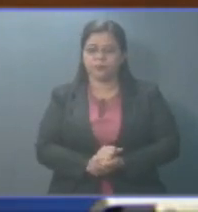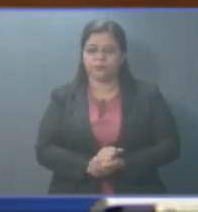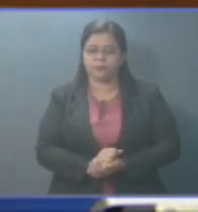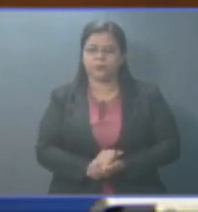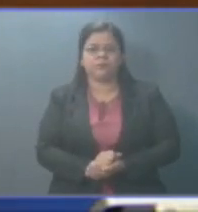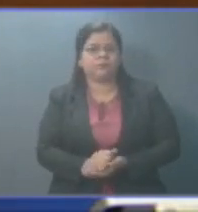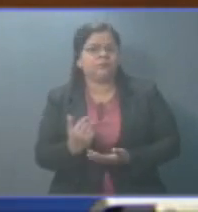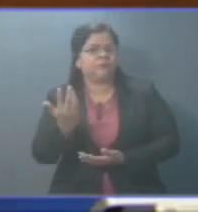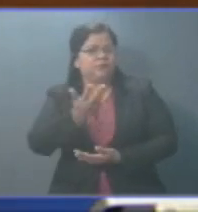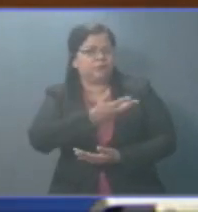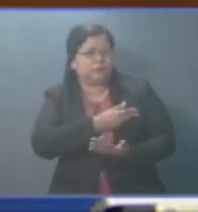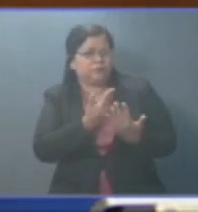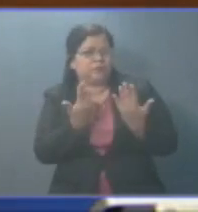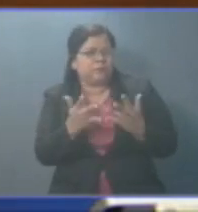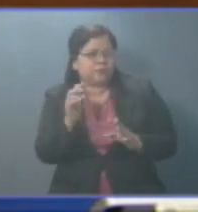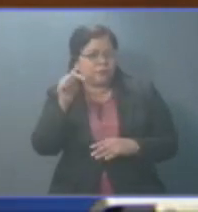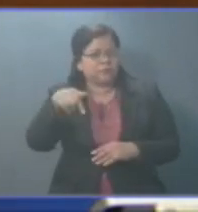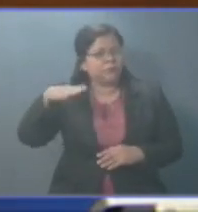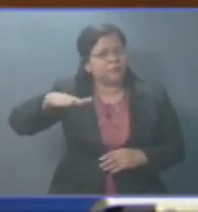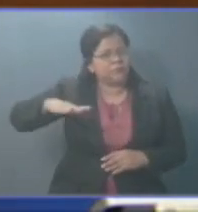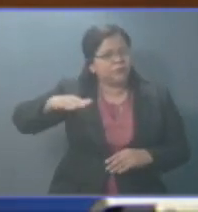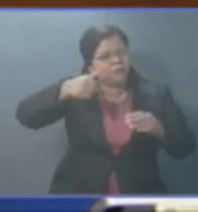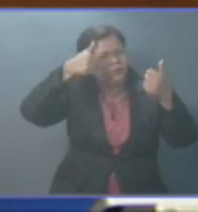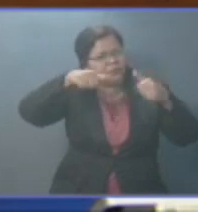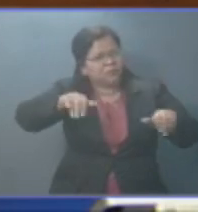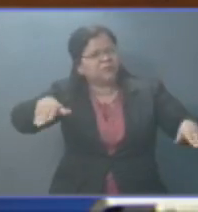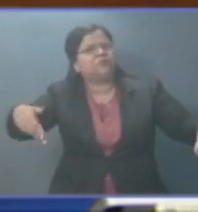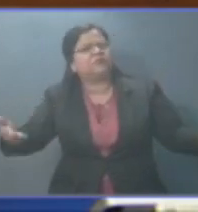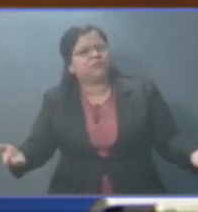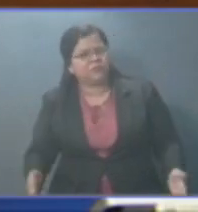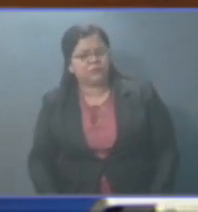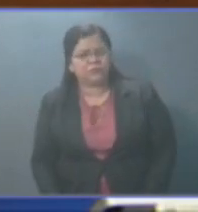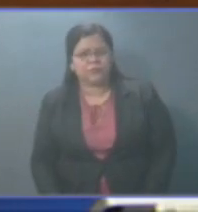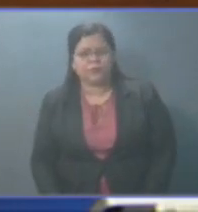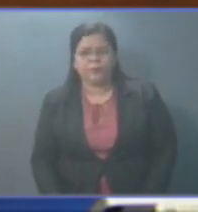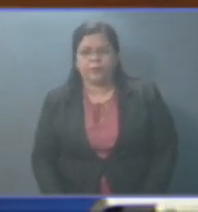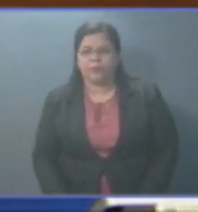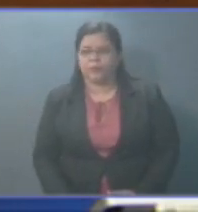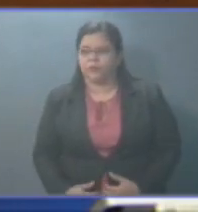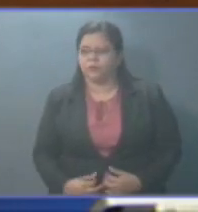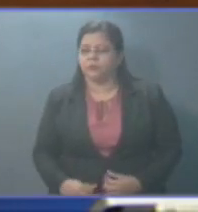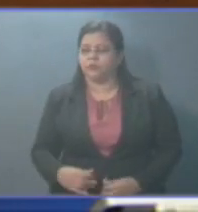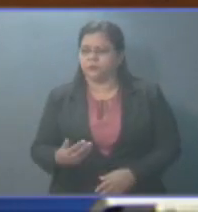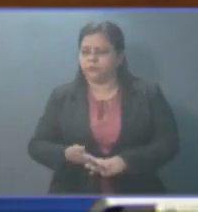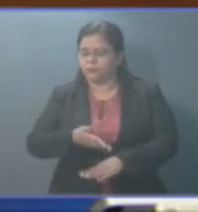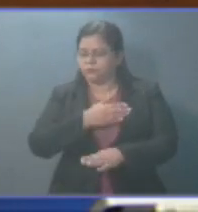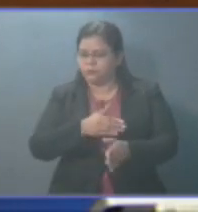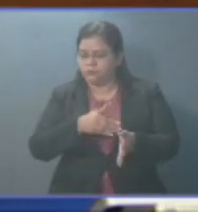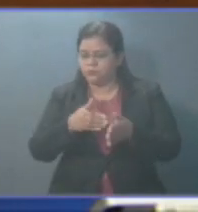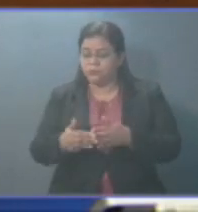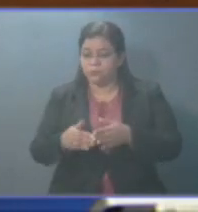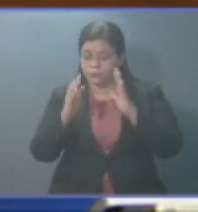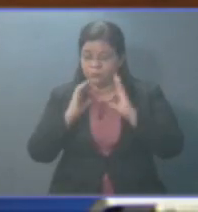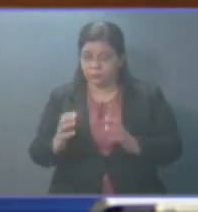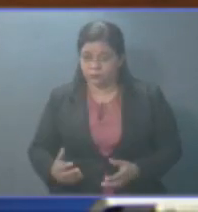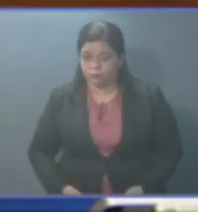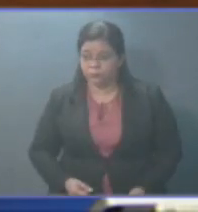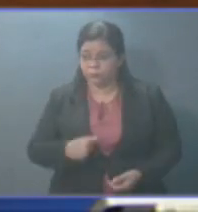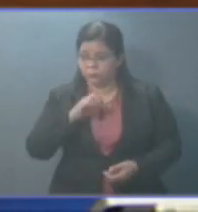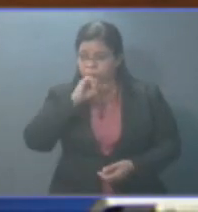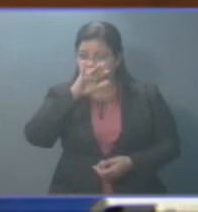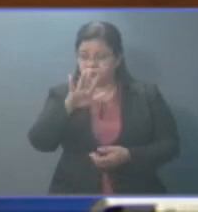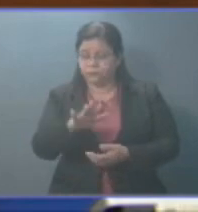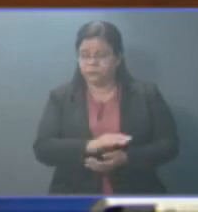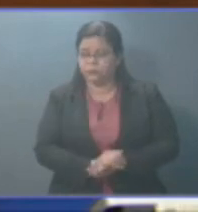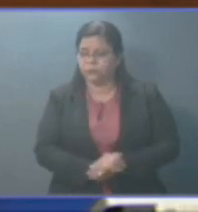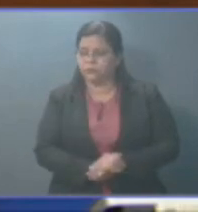¿Qué es lo que estamos esta tarde aprobando? A partir de que el mismo gobierno ha manifestado que